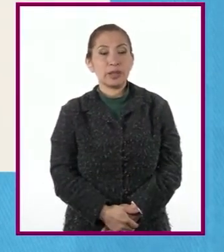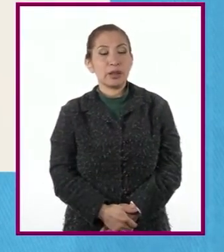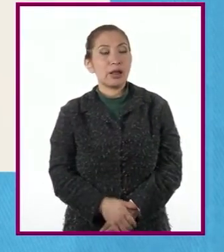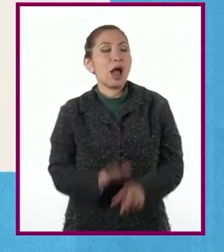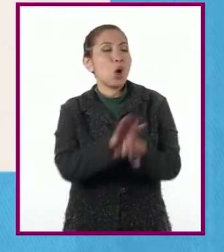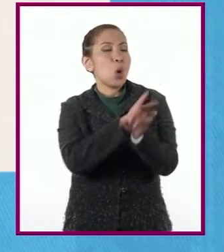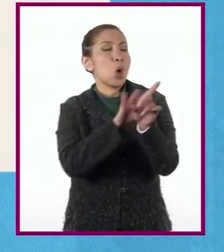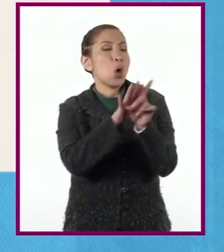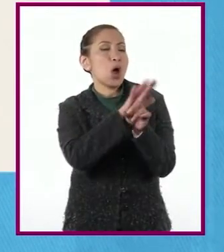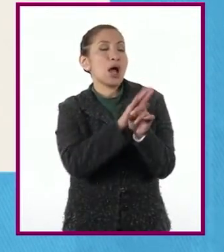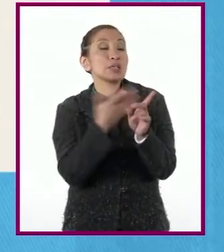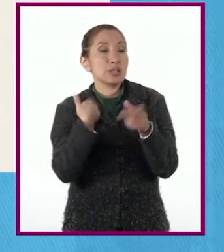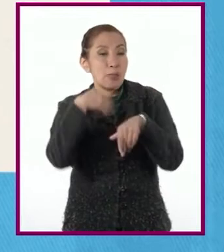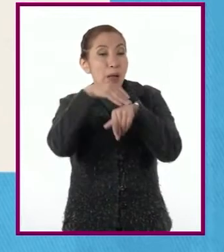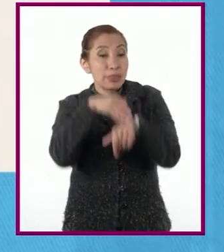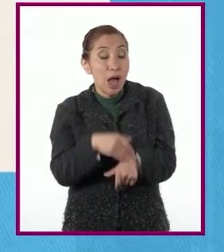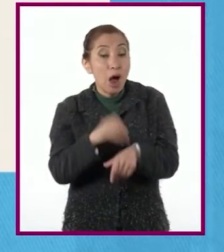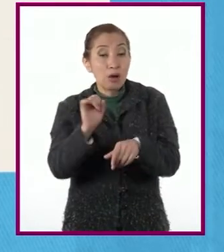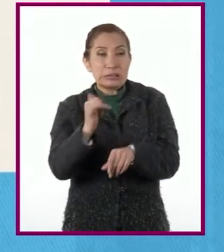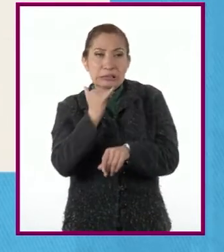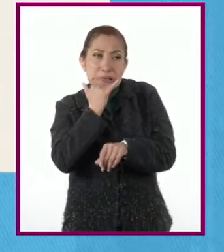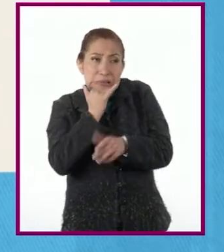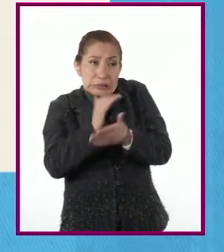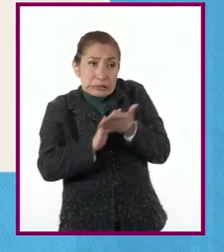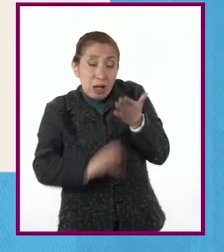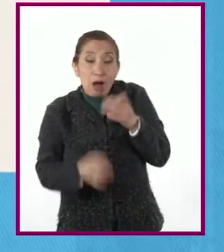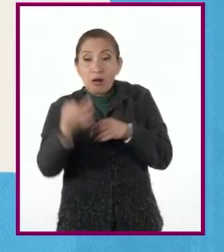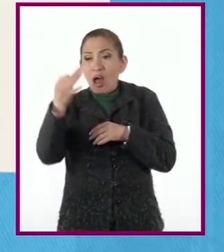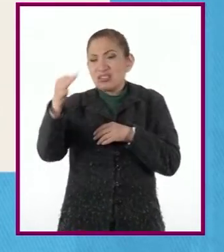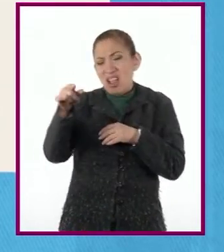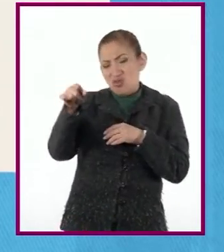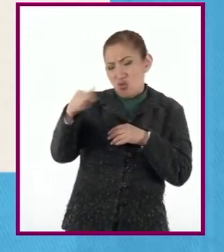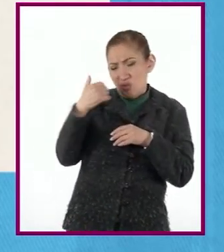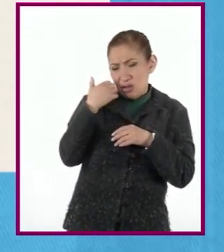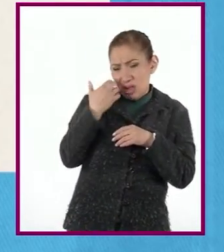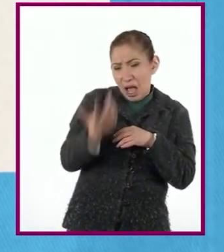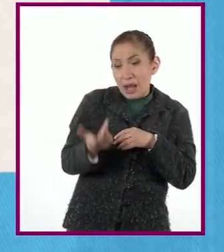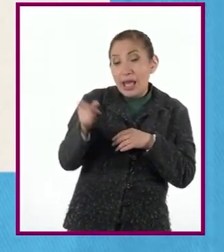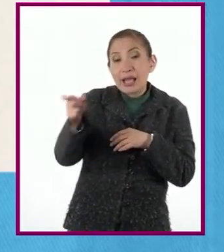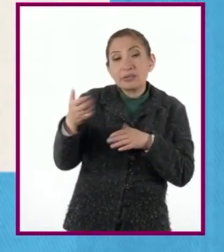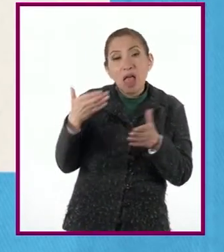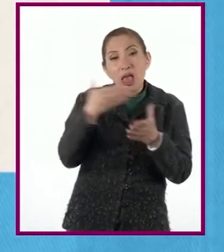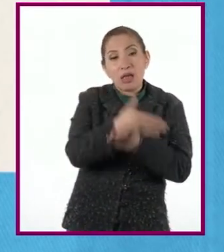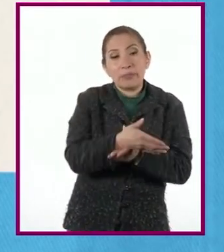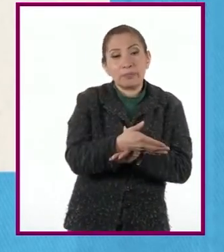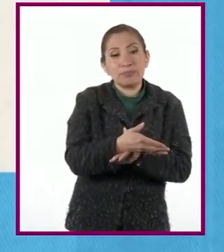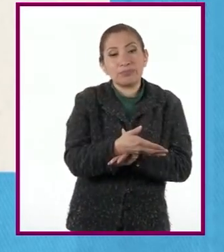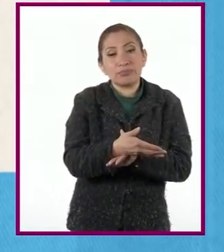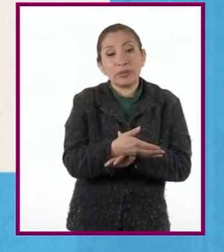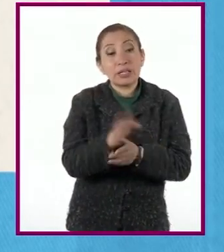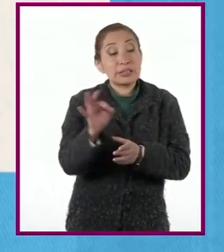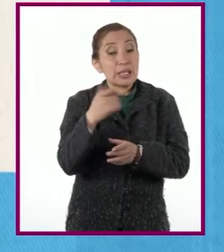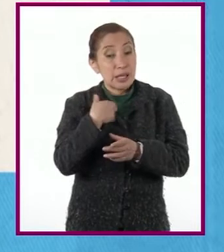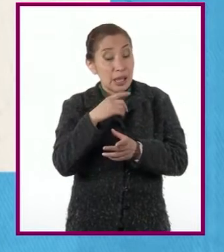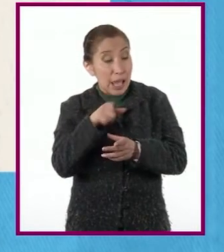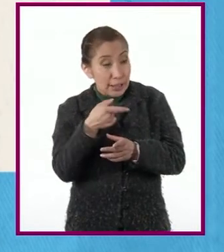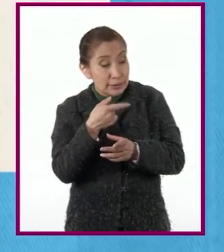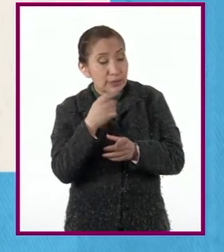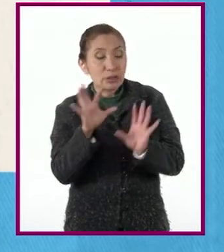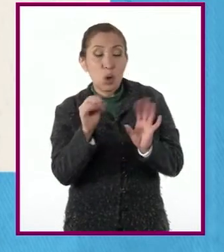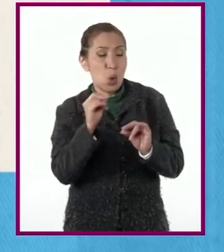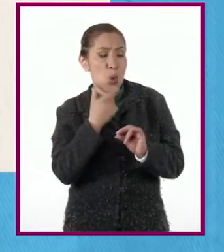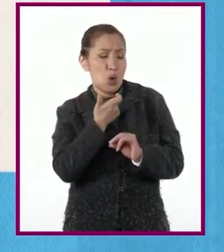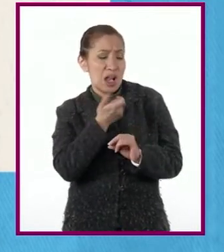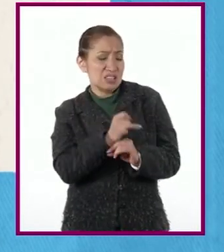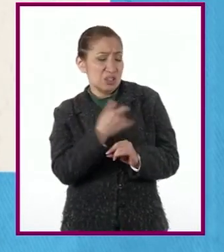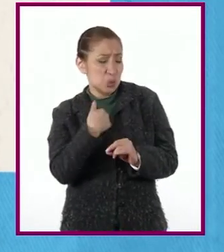Adulador si obedece y si se excusa. Grosero si pretende es atrevido. Si merece es sin